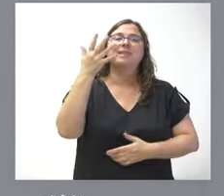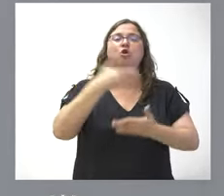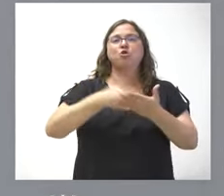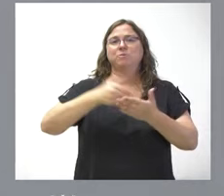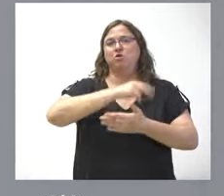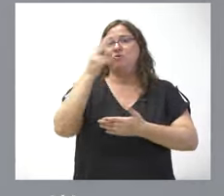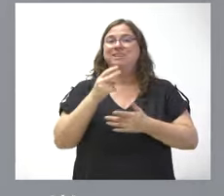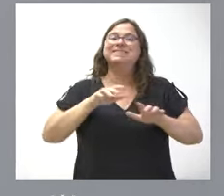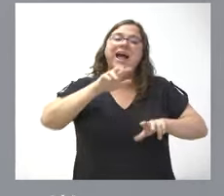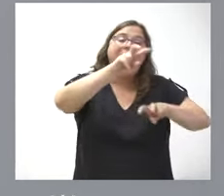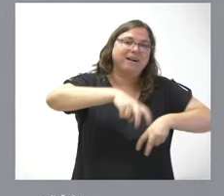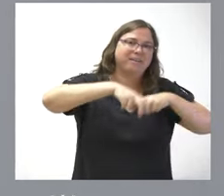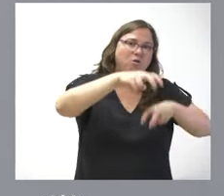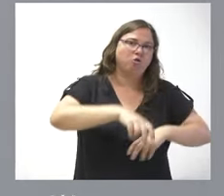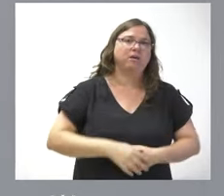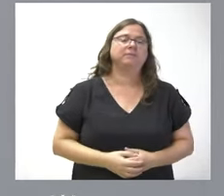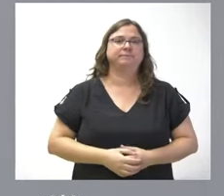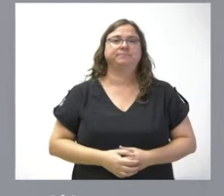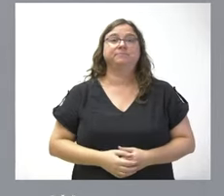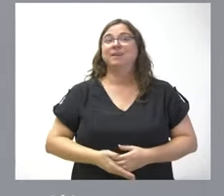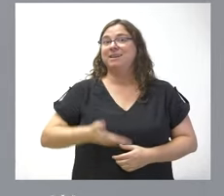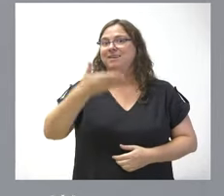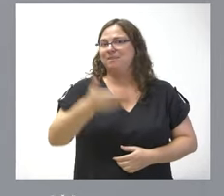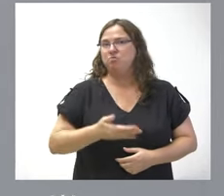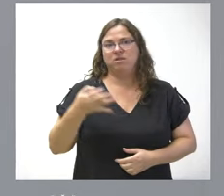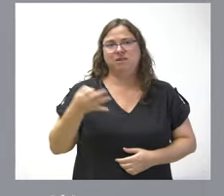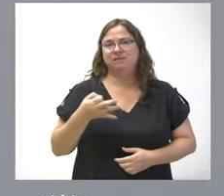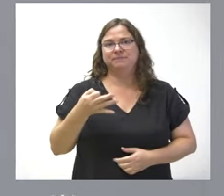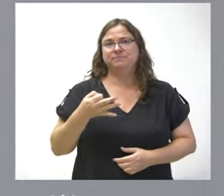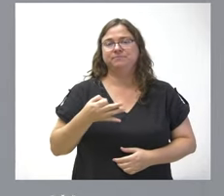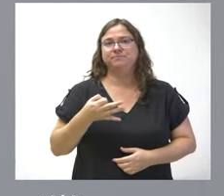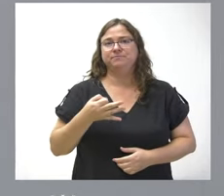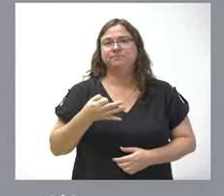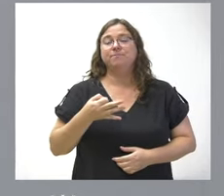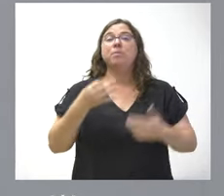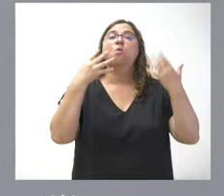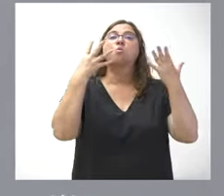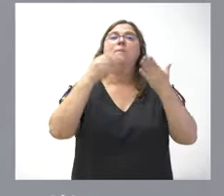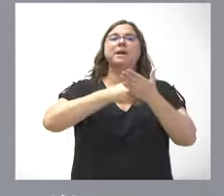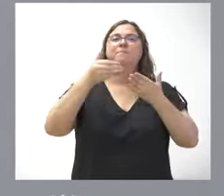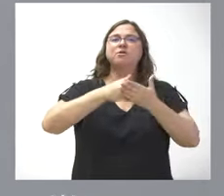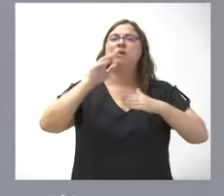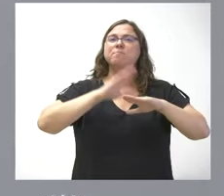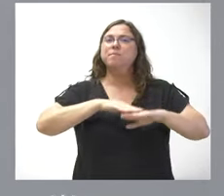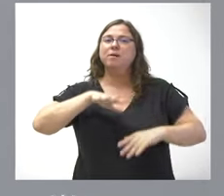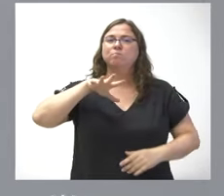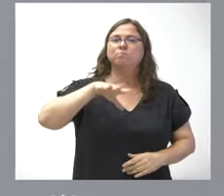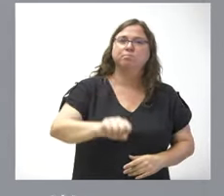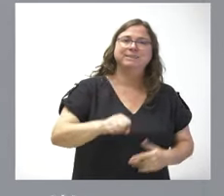ámbito agrícola importantes también el destino de 9 millones de euros para adquirir